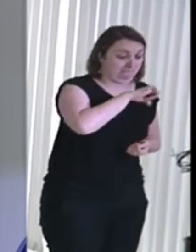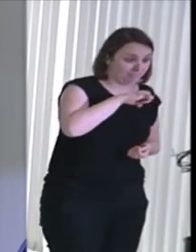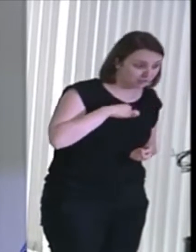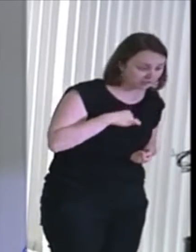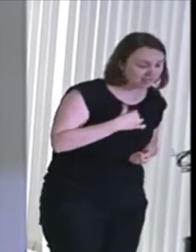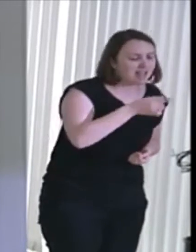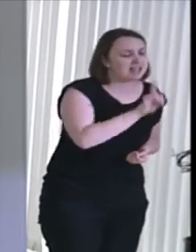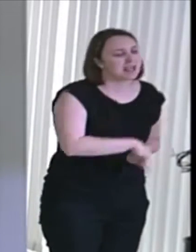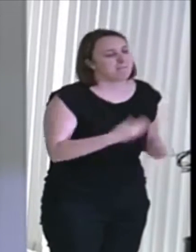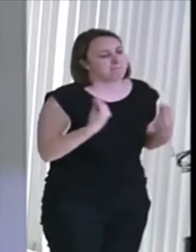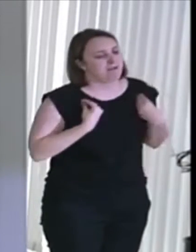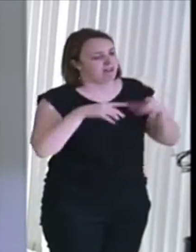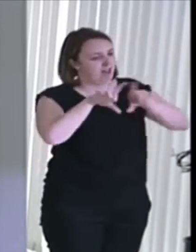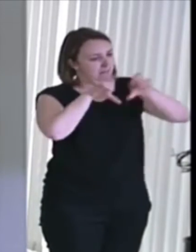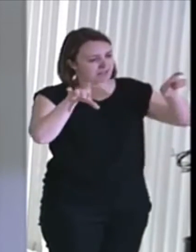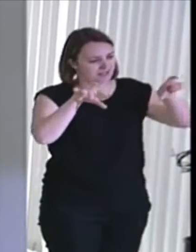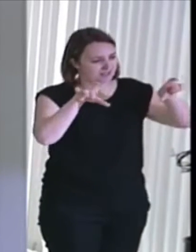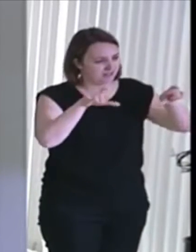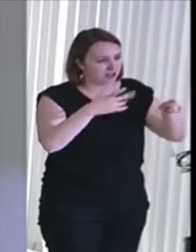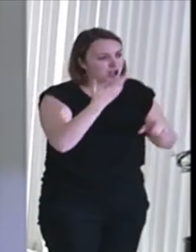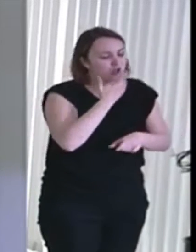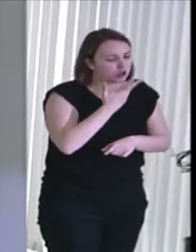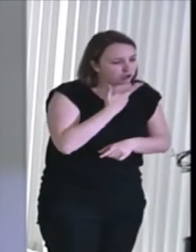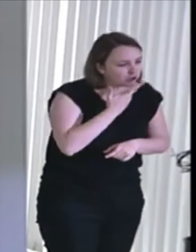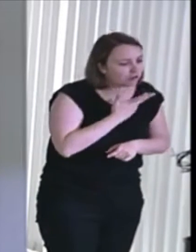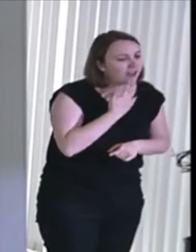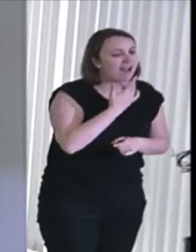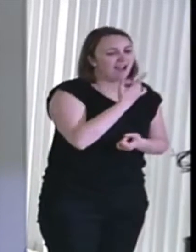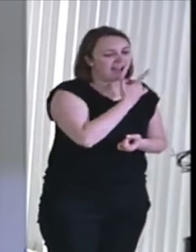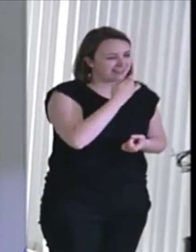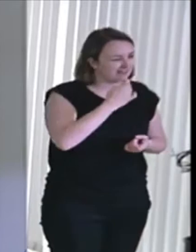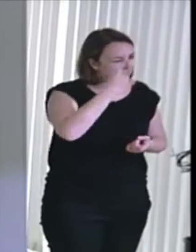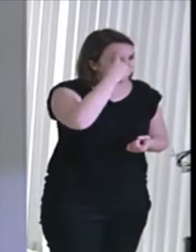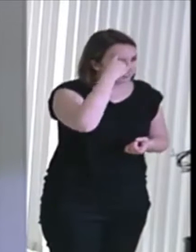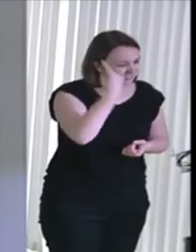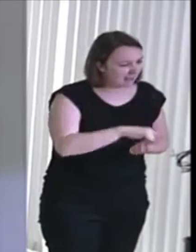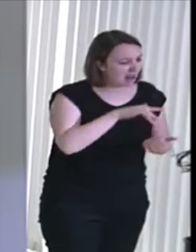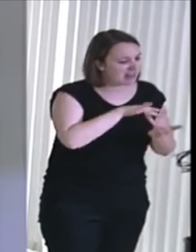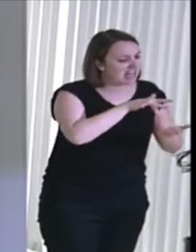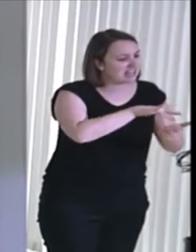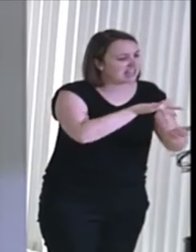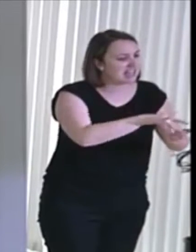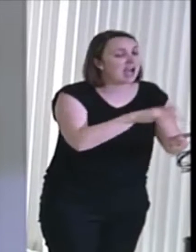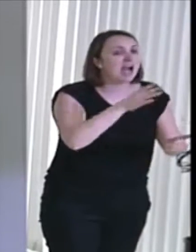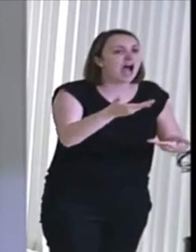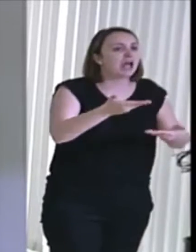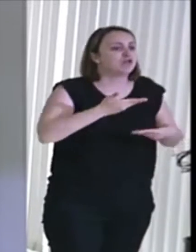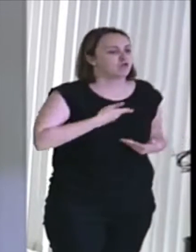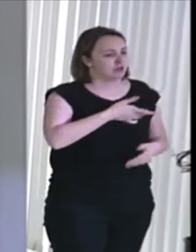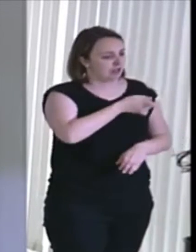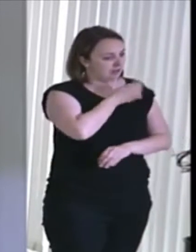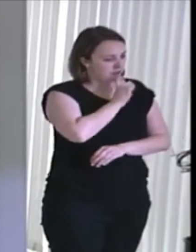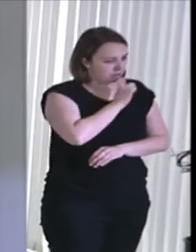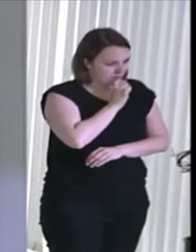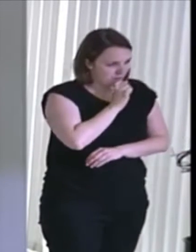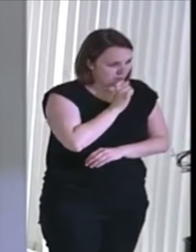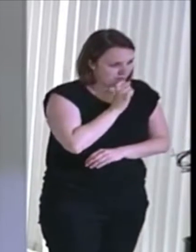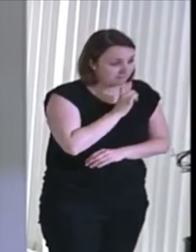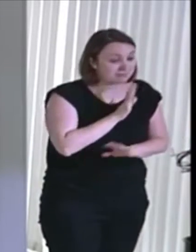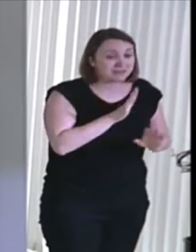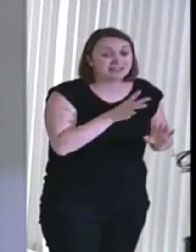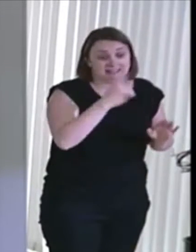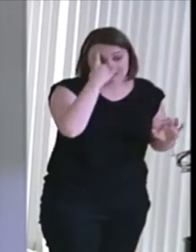vida en la empresa. Es conocimiento, hay que estar al día de cómo puede ayudarte y